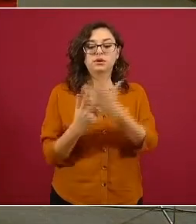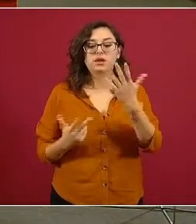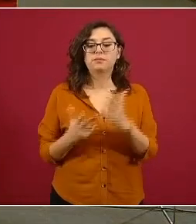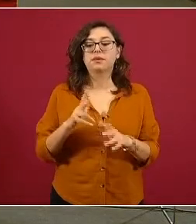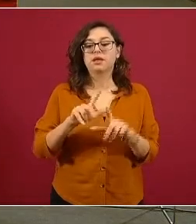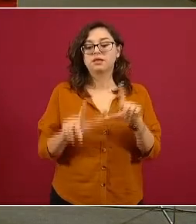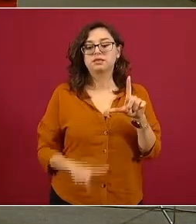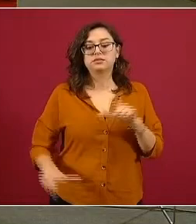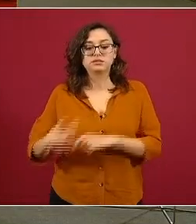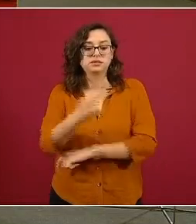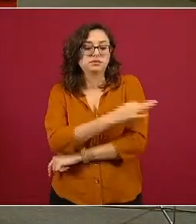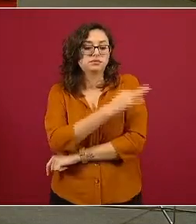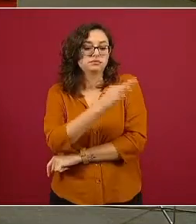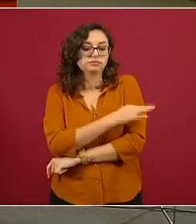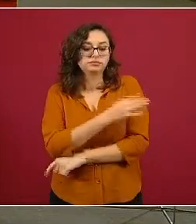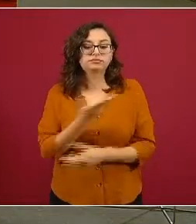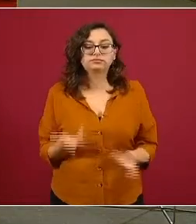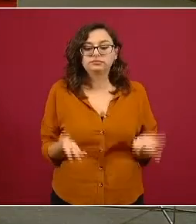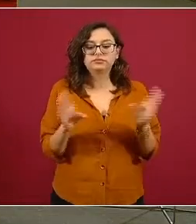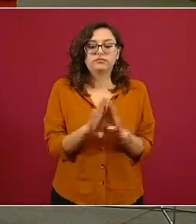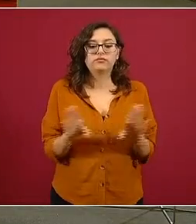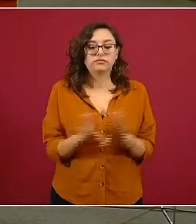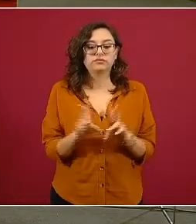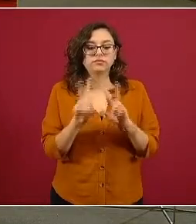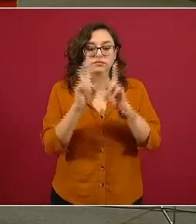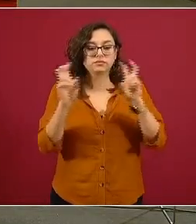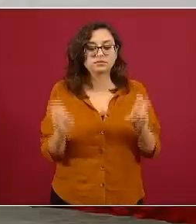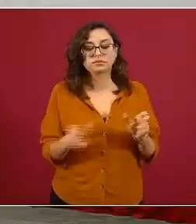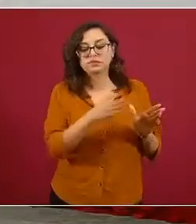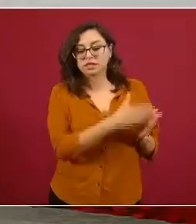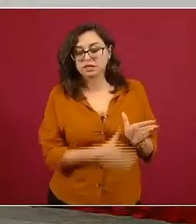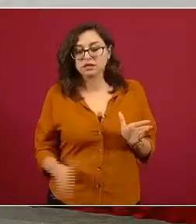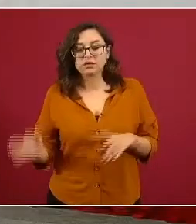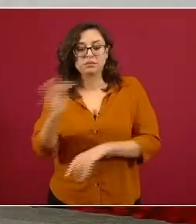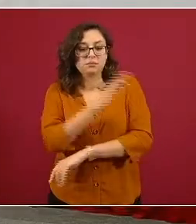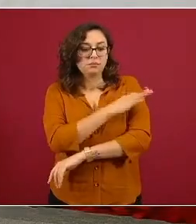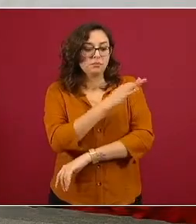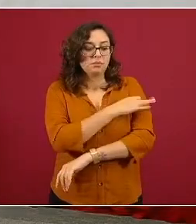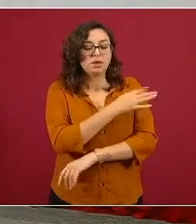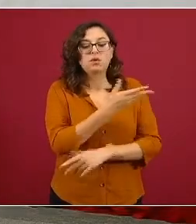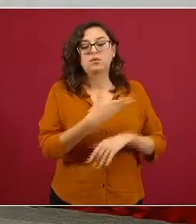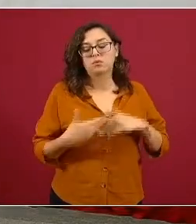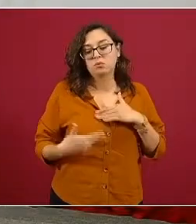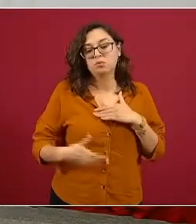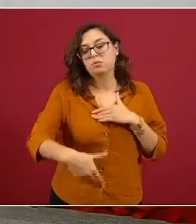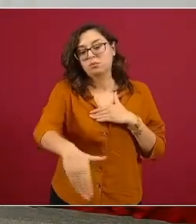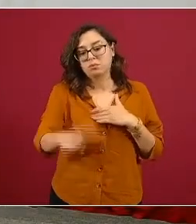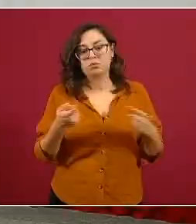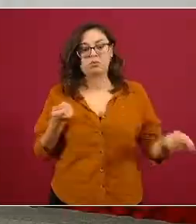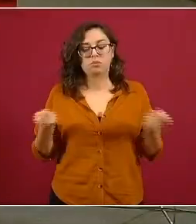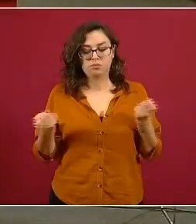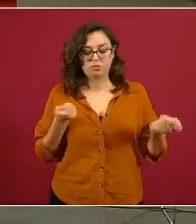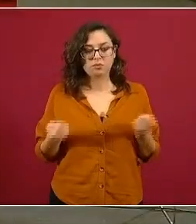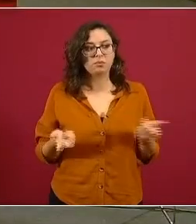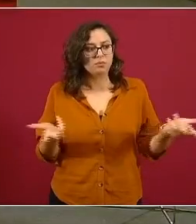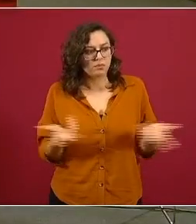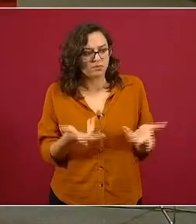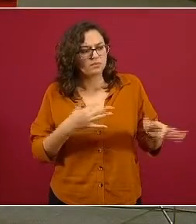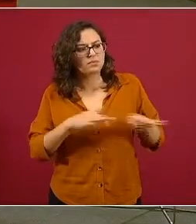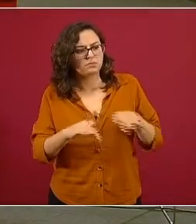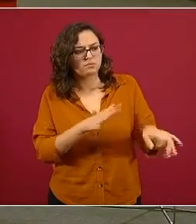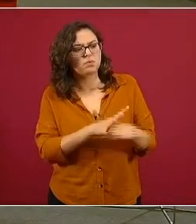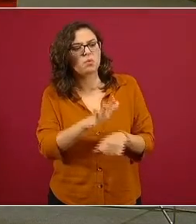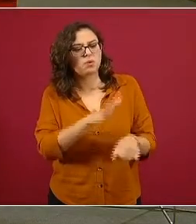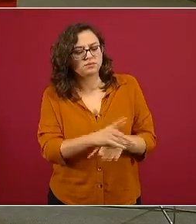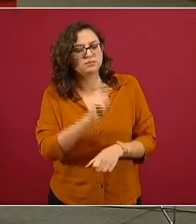sobre las intervenciones que en materia de vacunación se hacen durante el trabajo de control de un brote. Doctora, por favor.